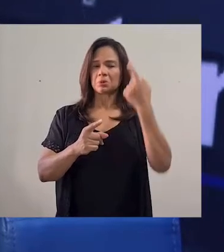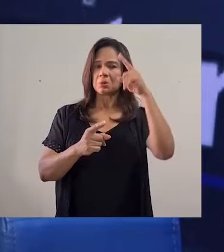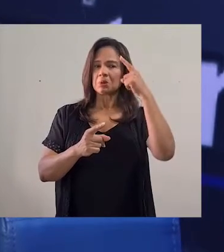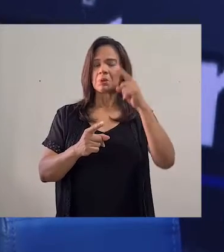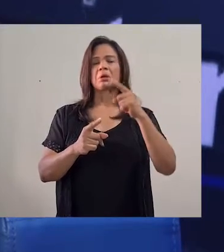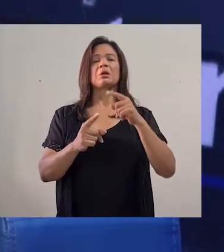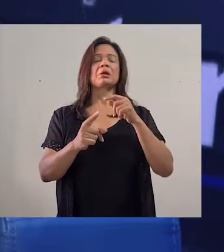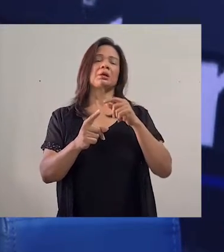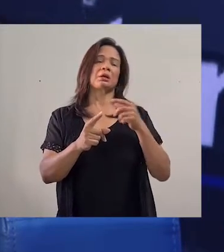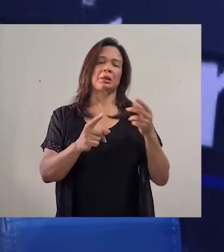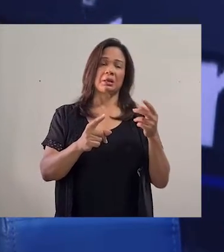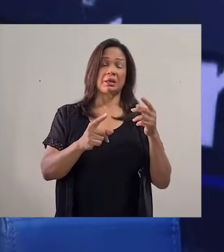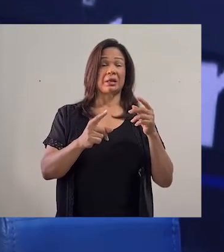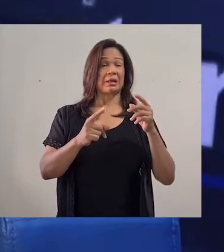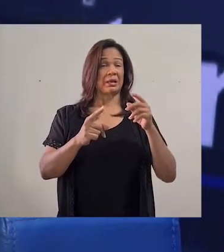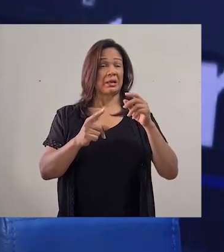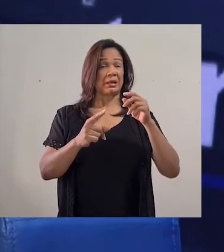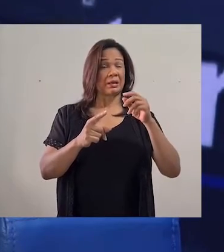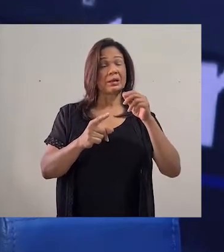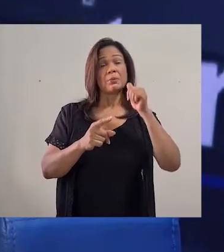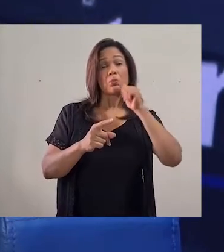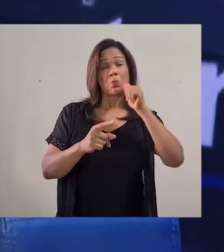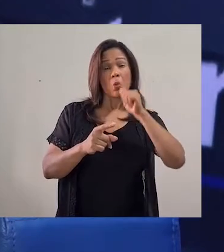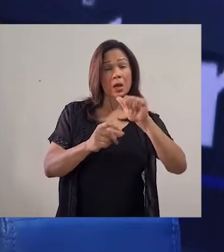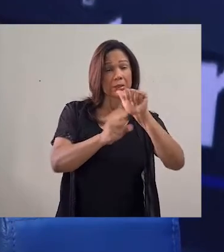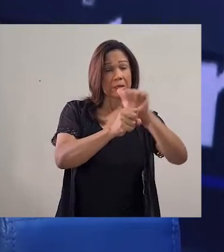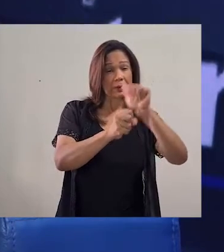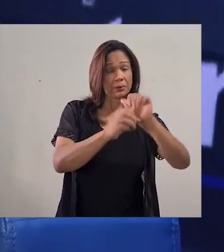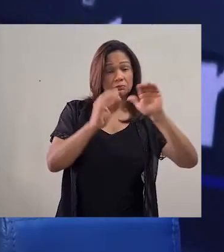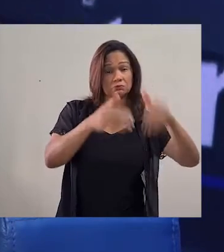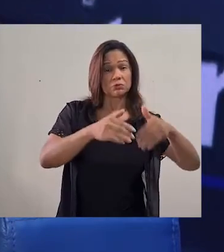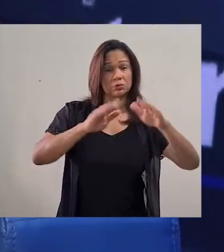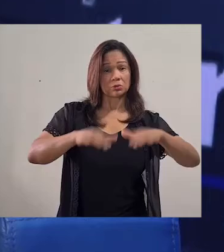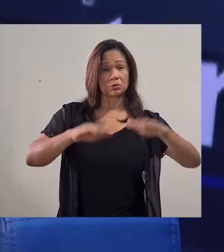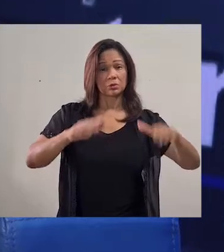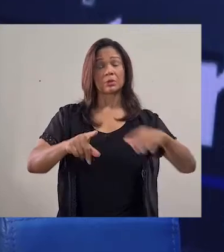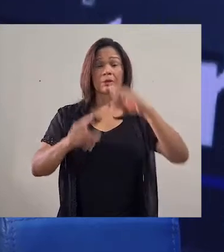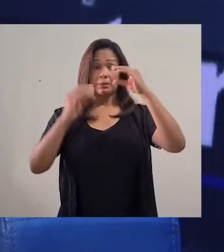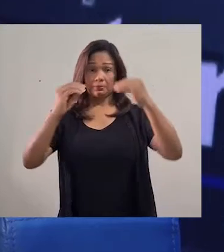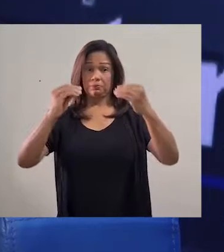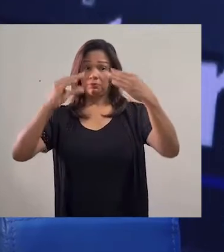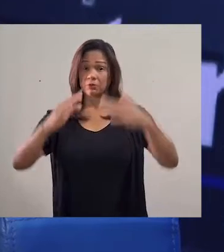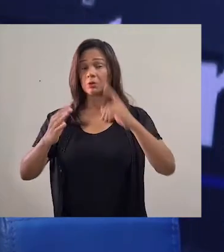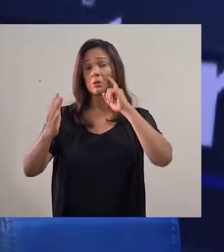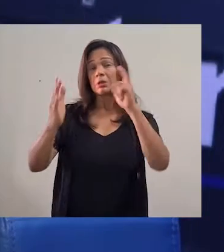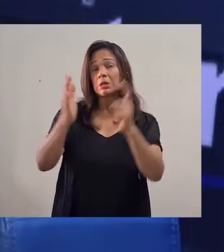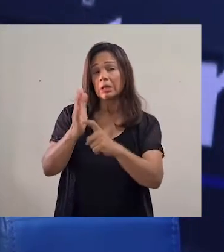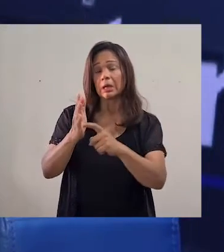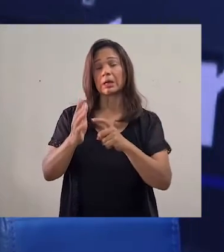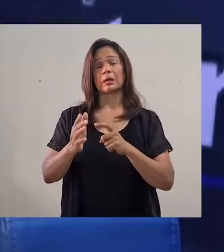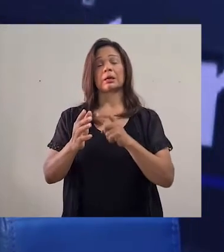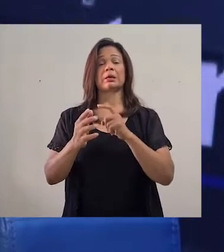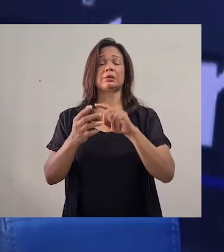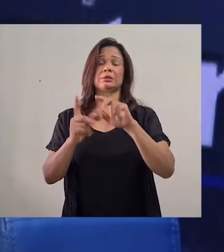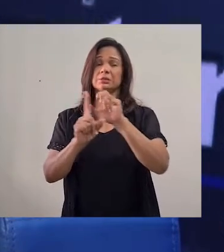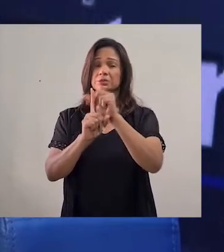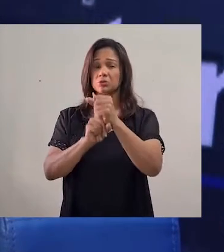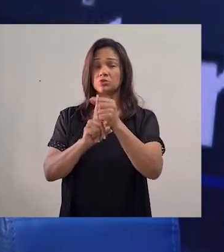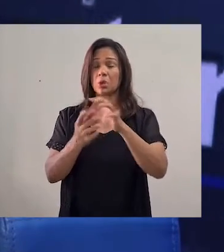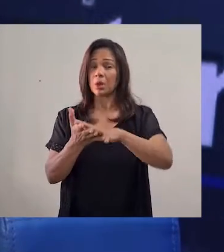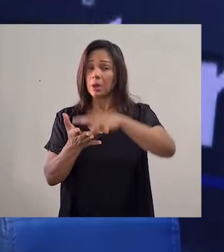docente. Mayormente son damas las que están en esos niveles trabajando. Tan pronto esa docente identifica que